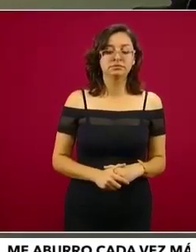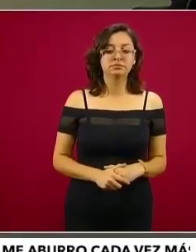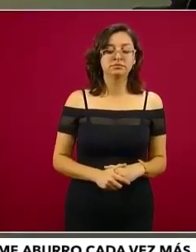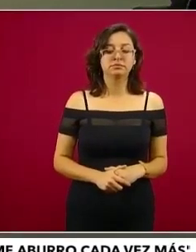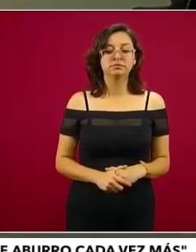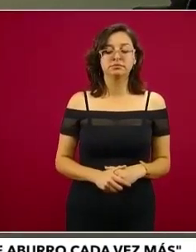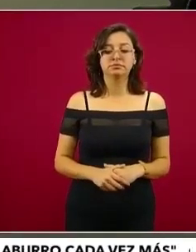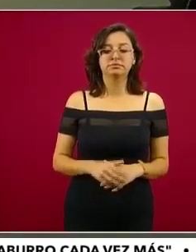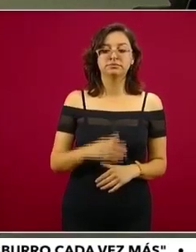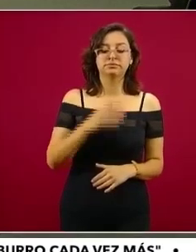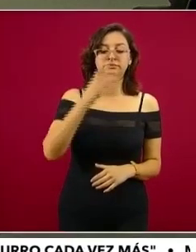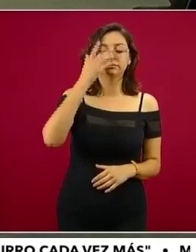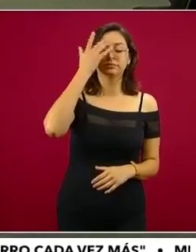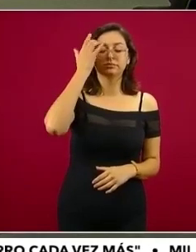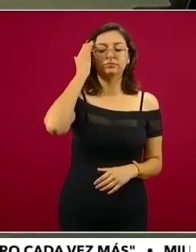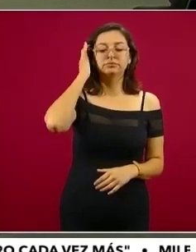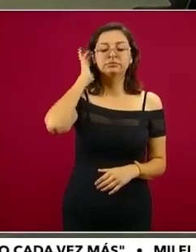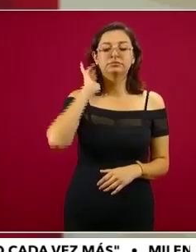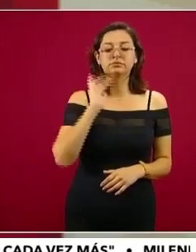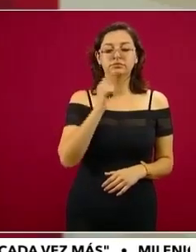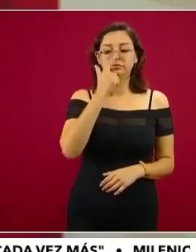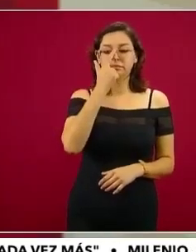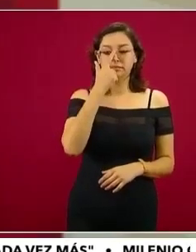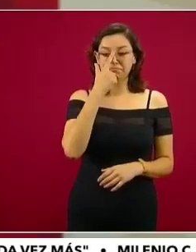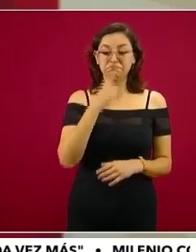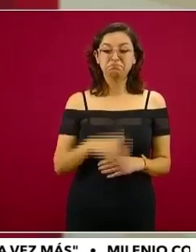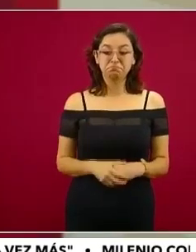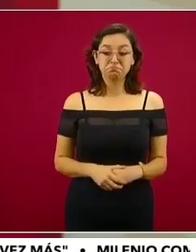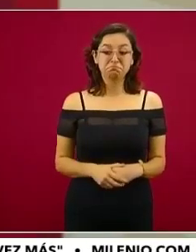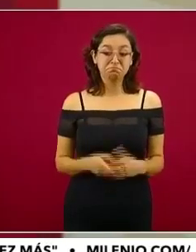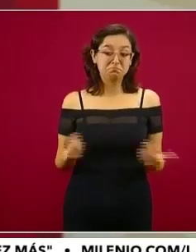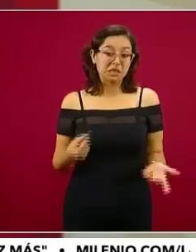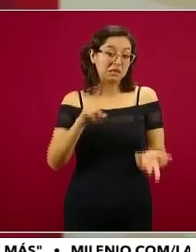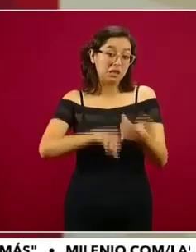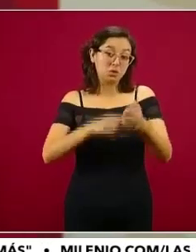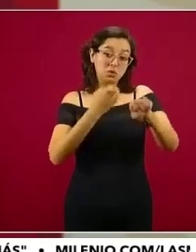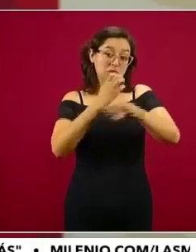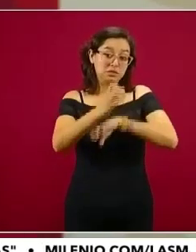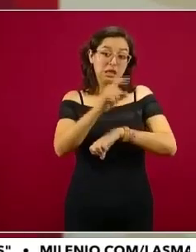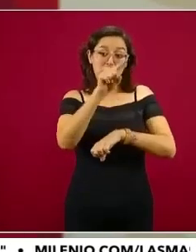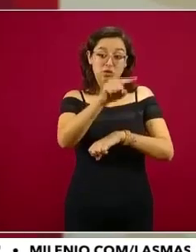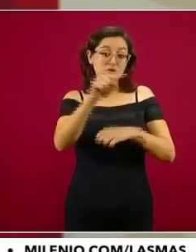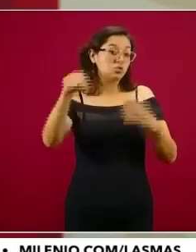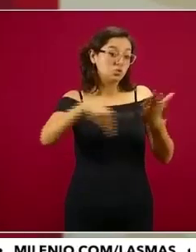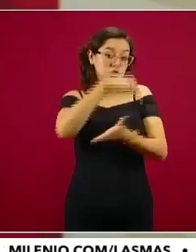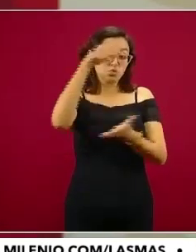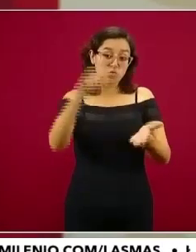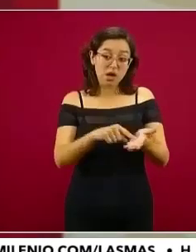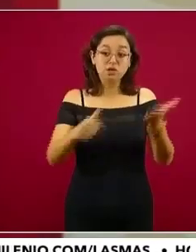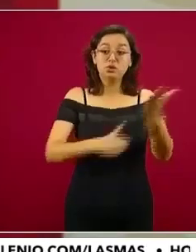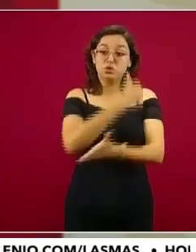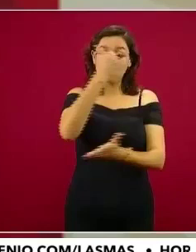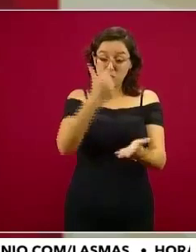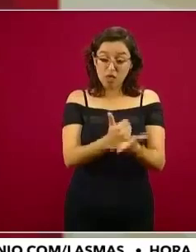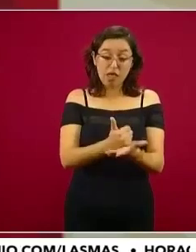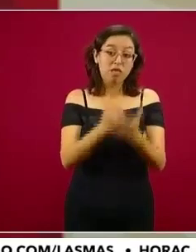Las medidas que se pueden implantar son precisamente en los territorios o zonas o ciudades o